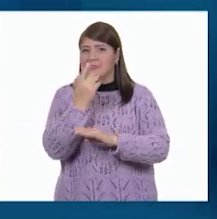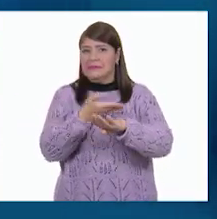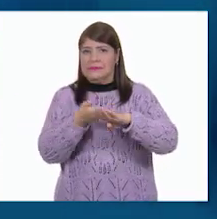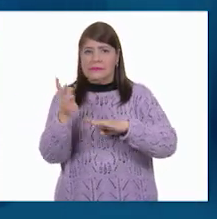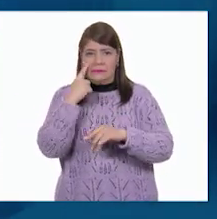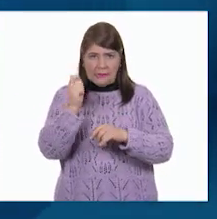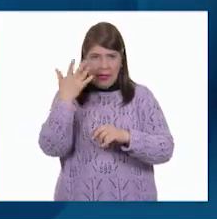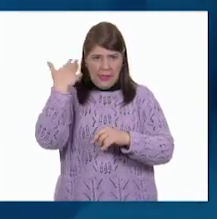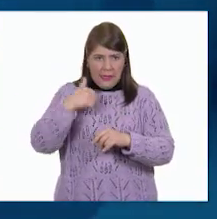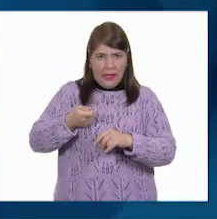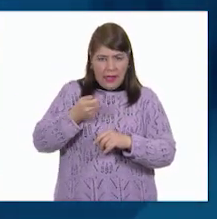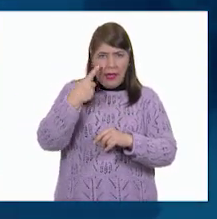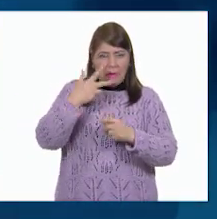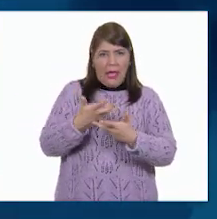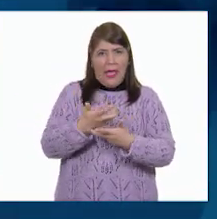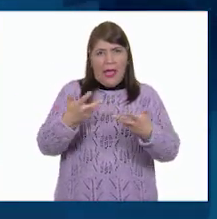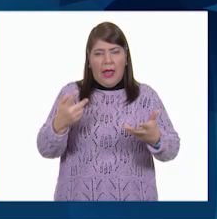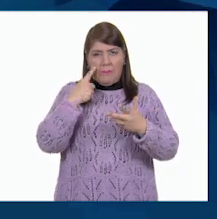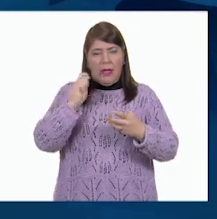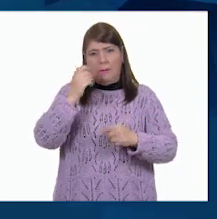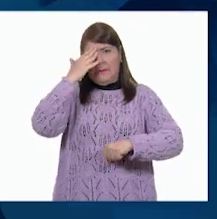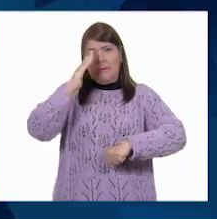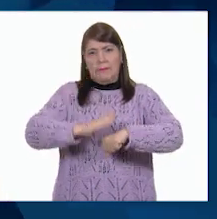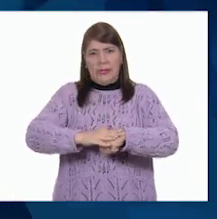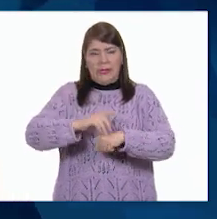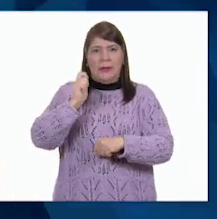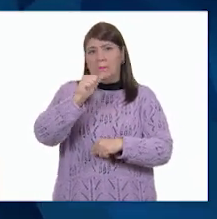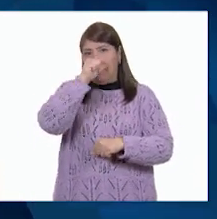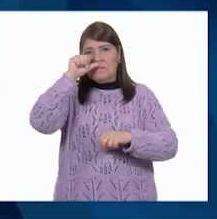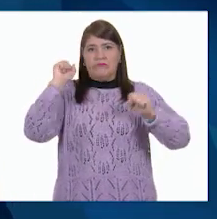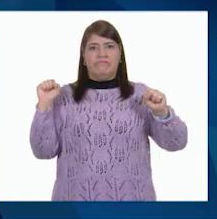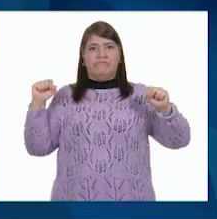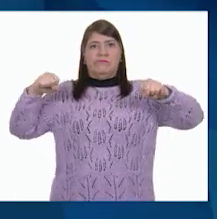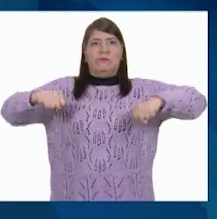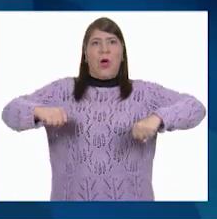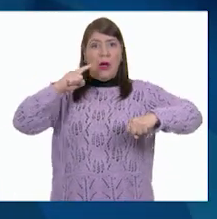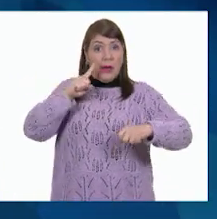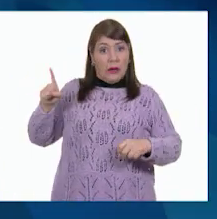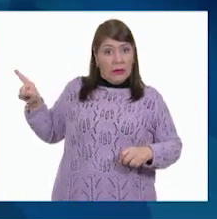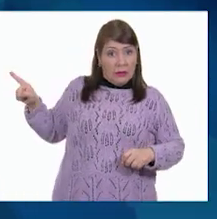describió entonces, dedicado a la memoria de Benito Juárez.